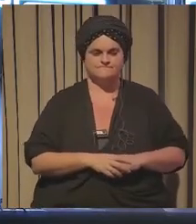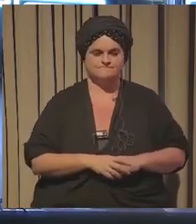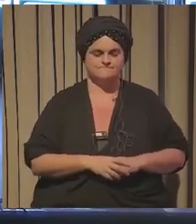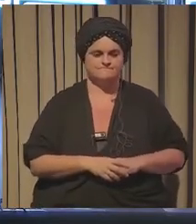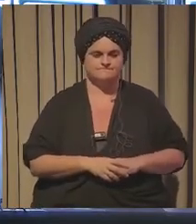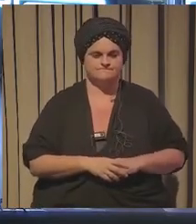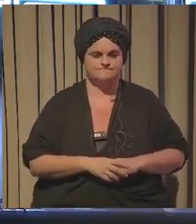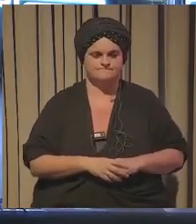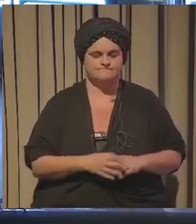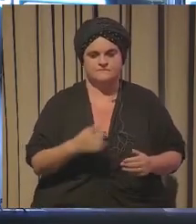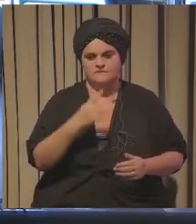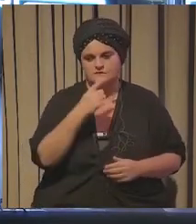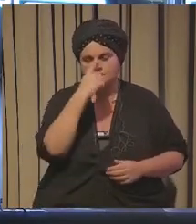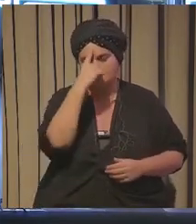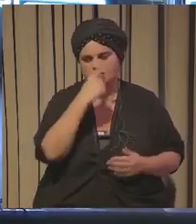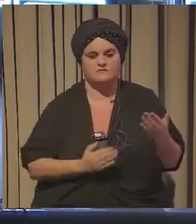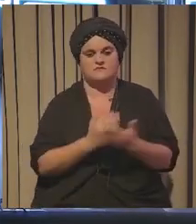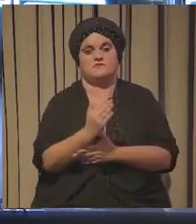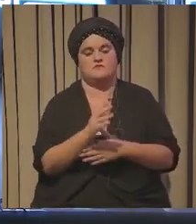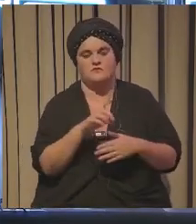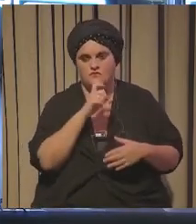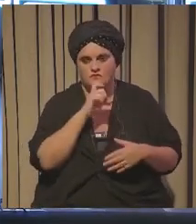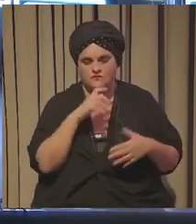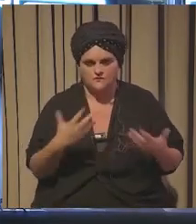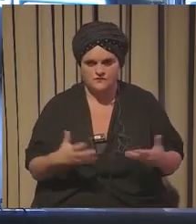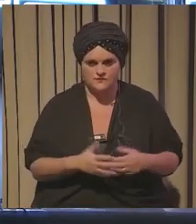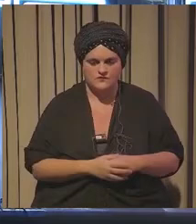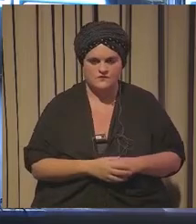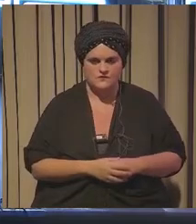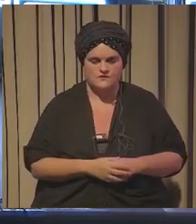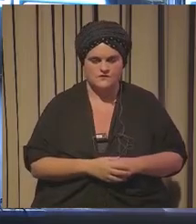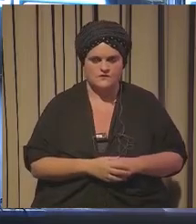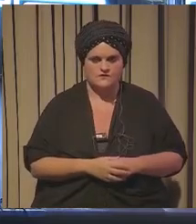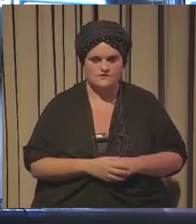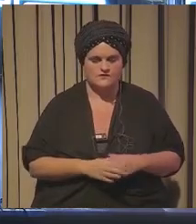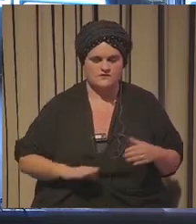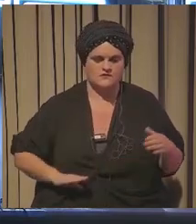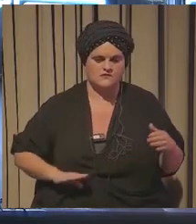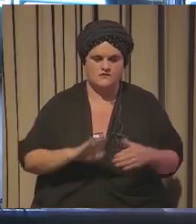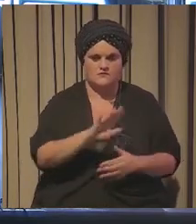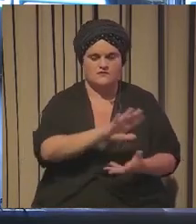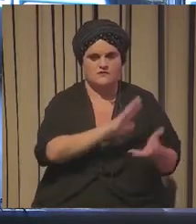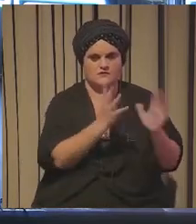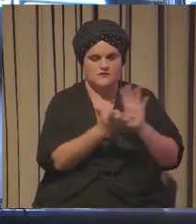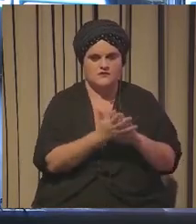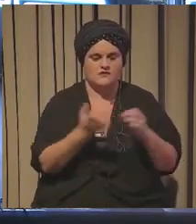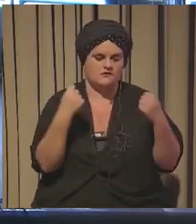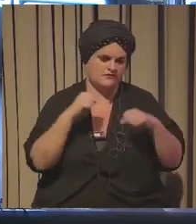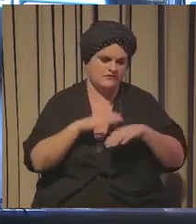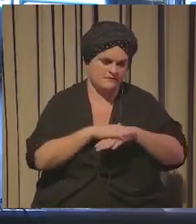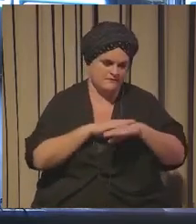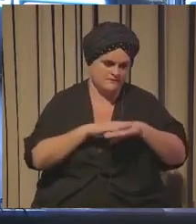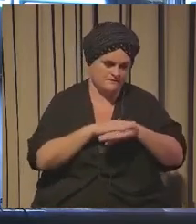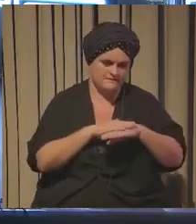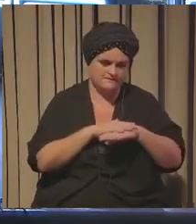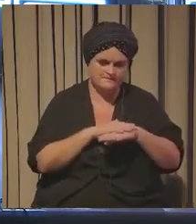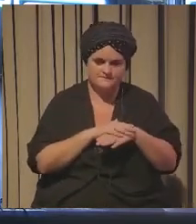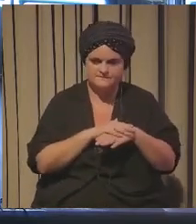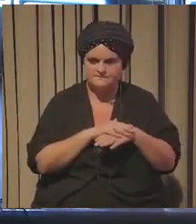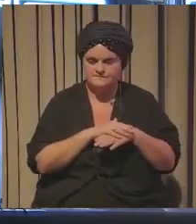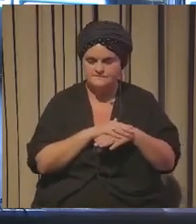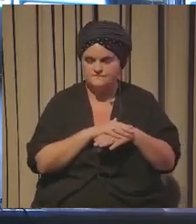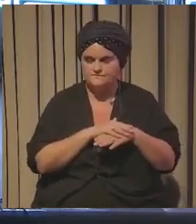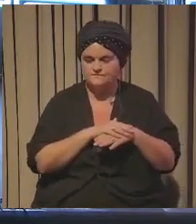¿Cuál es la imagen de una disrupción? Bueno, es el cambio incremental. Esto es un ejercicio básico. Las imágenes